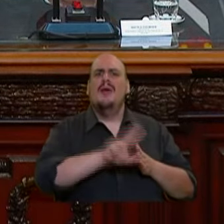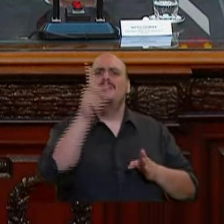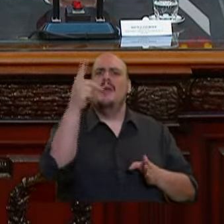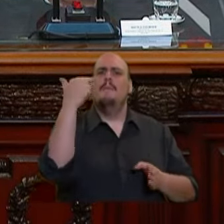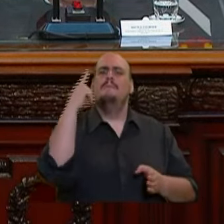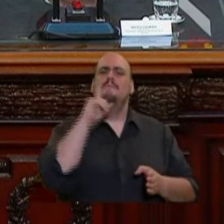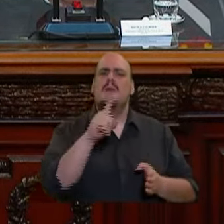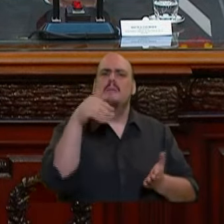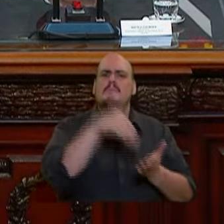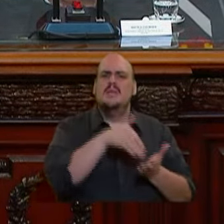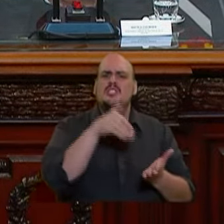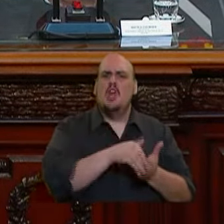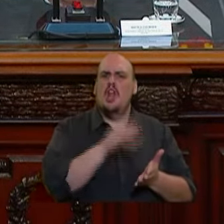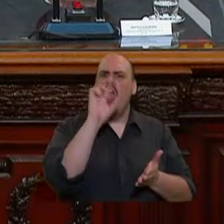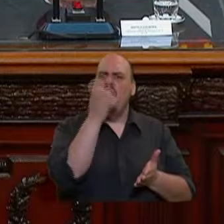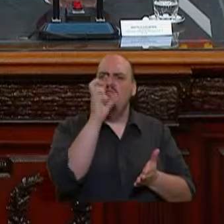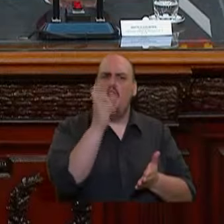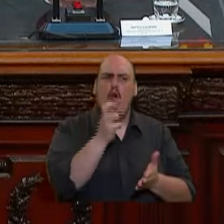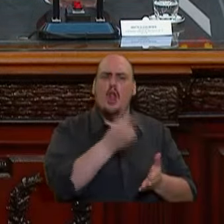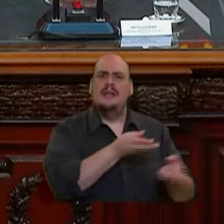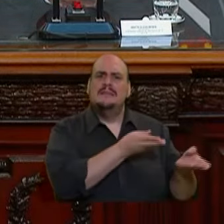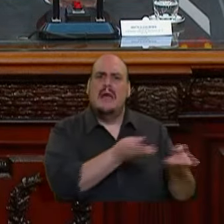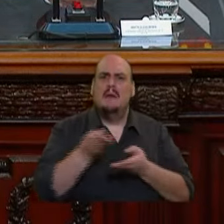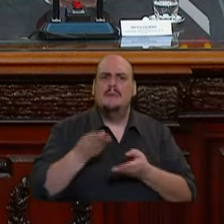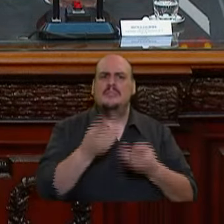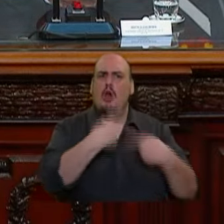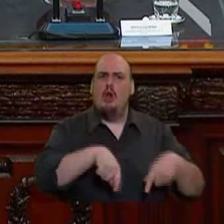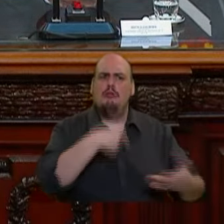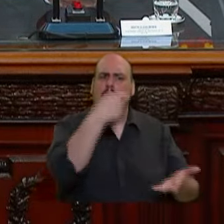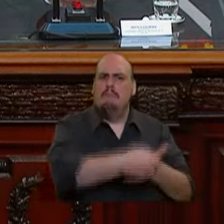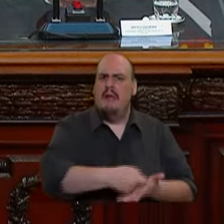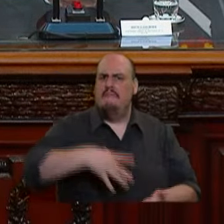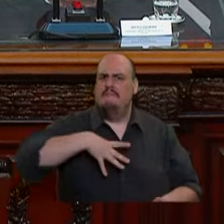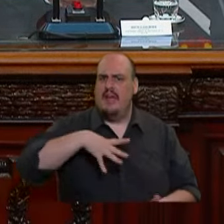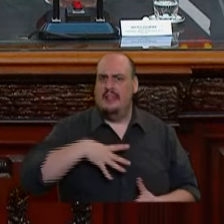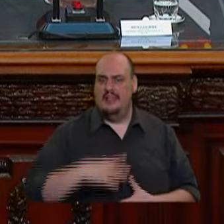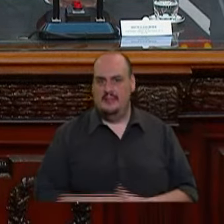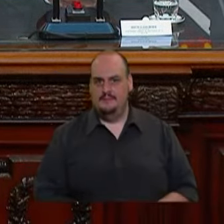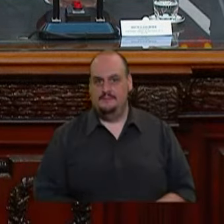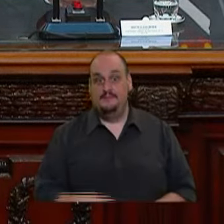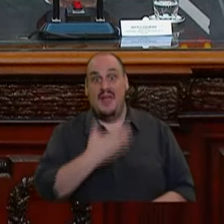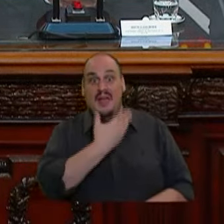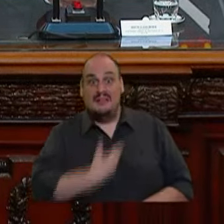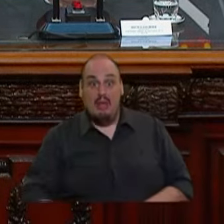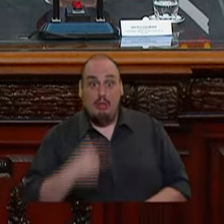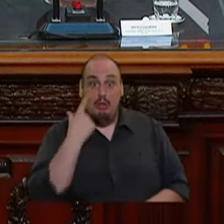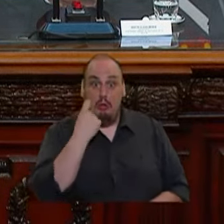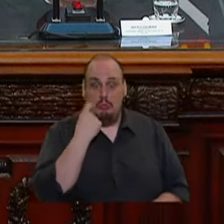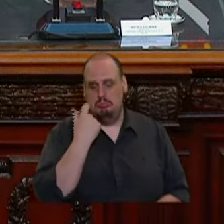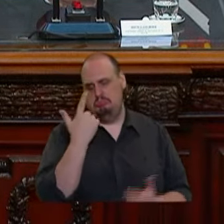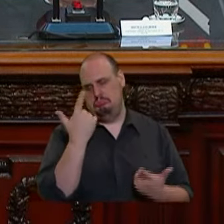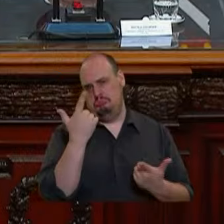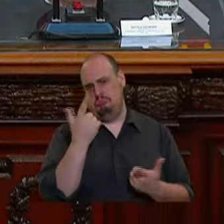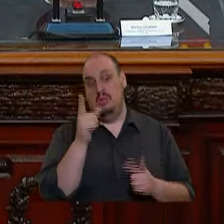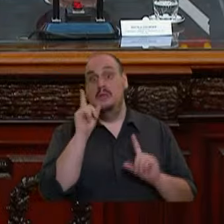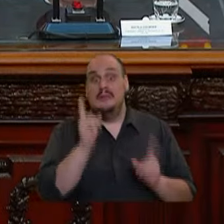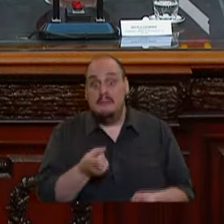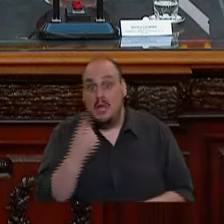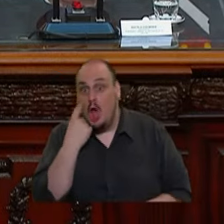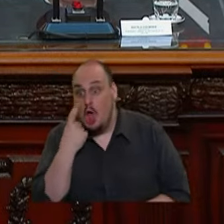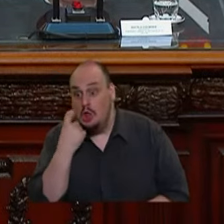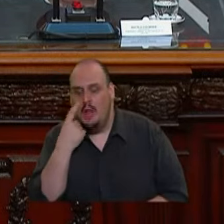dólares en bienes y servicios impagos. Un Estado que no solo no controla, sino que lo que controla lo controla